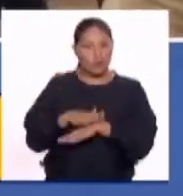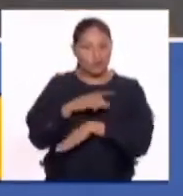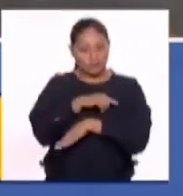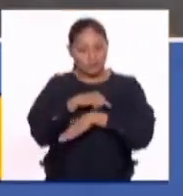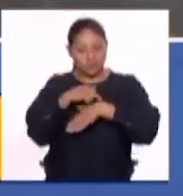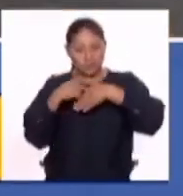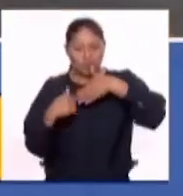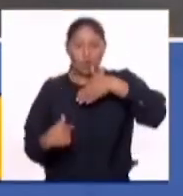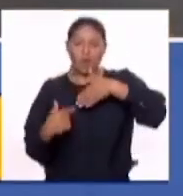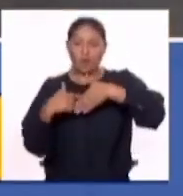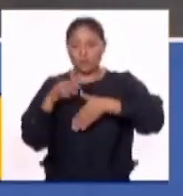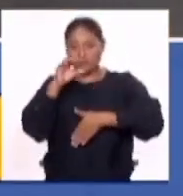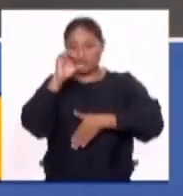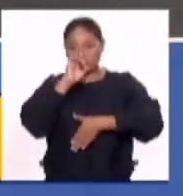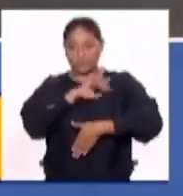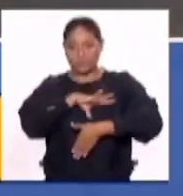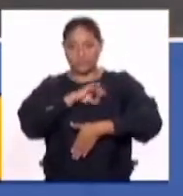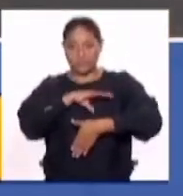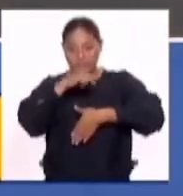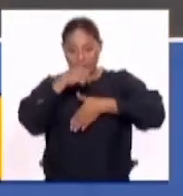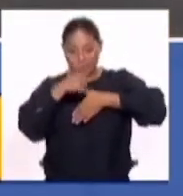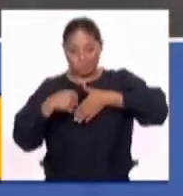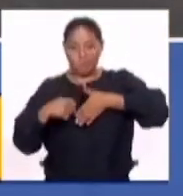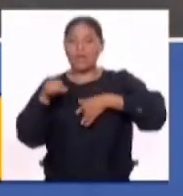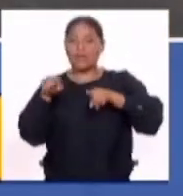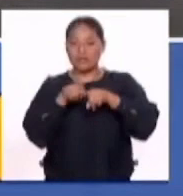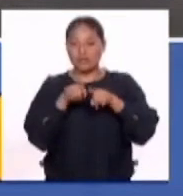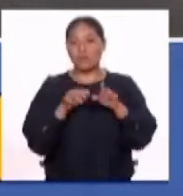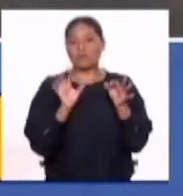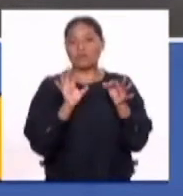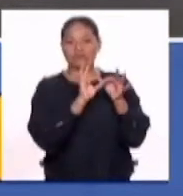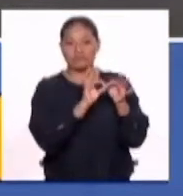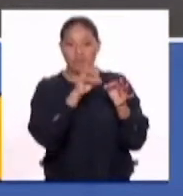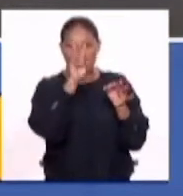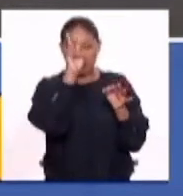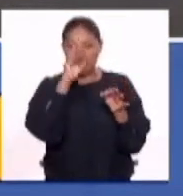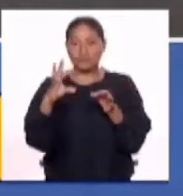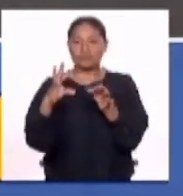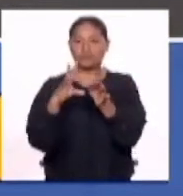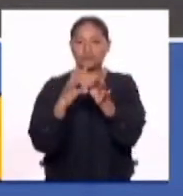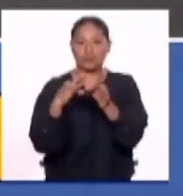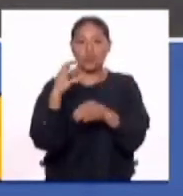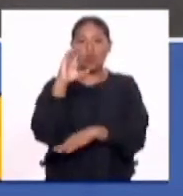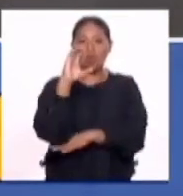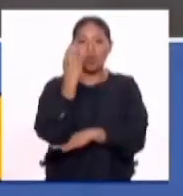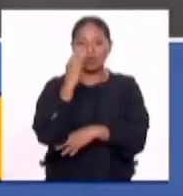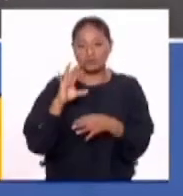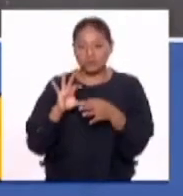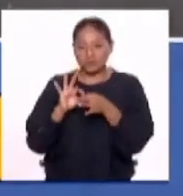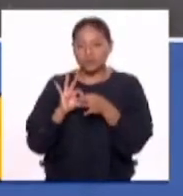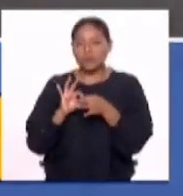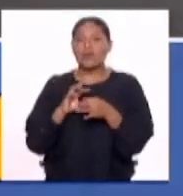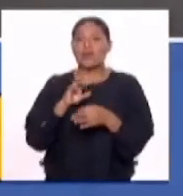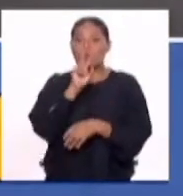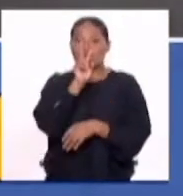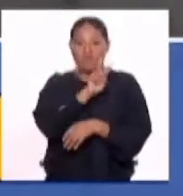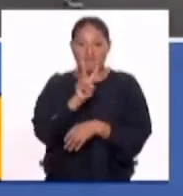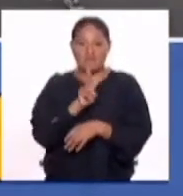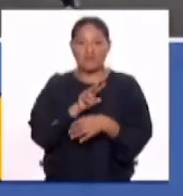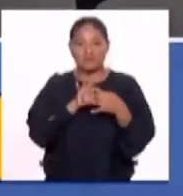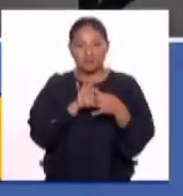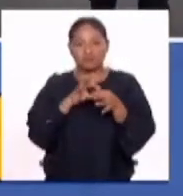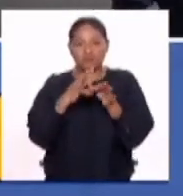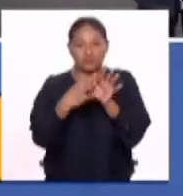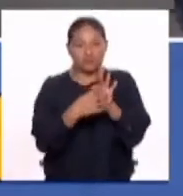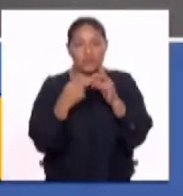de la cordillera del Perú, sino que además hay que involucrar a Ecuador, a Colombia y Venezuela y además identificar a quién es